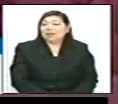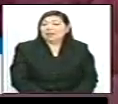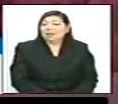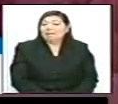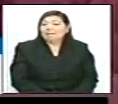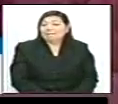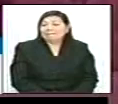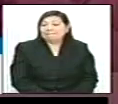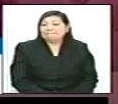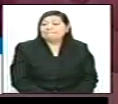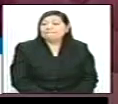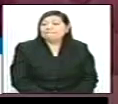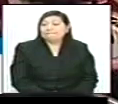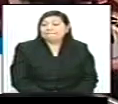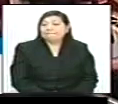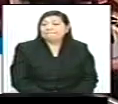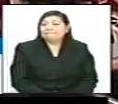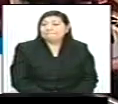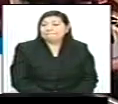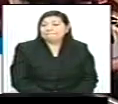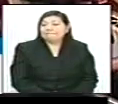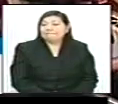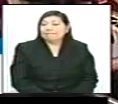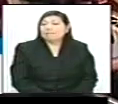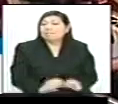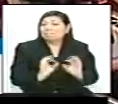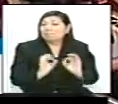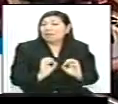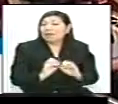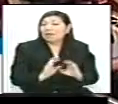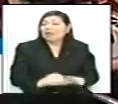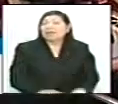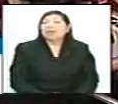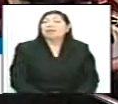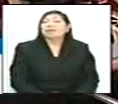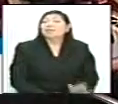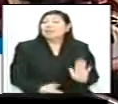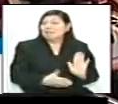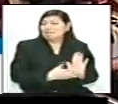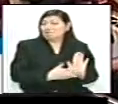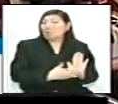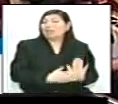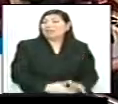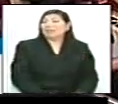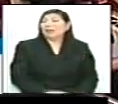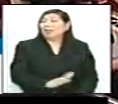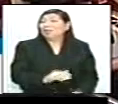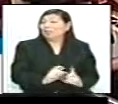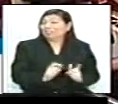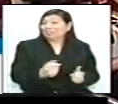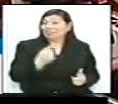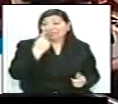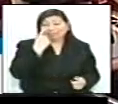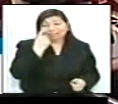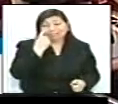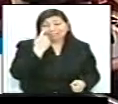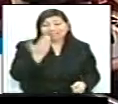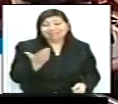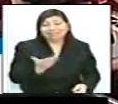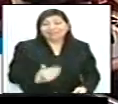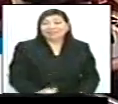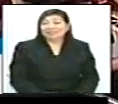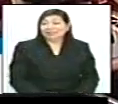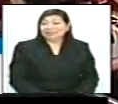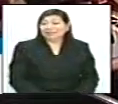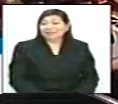congresista Lescano, ¿necesita alguna precisión? Sí, precisión, presidenta. Es evidente, señora presidenta, y todos los parlamentarios conocen, que ha